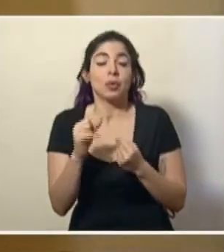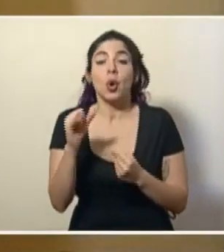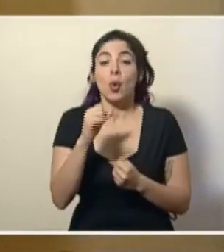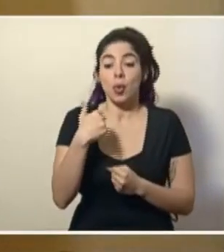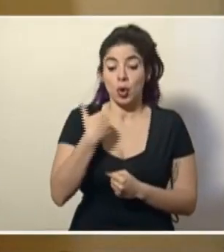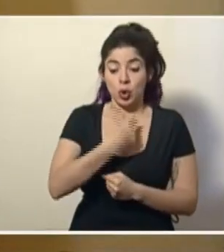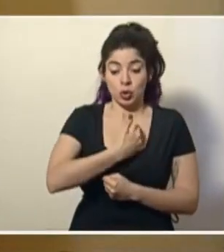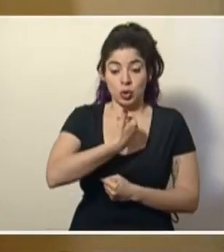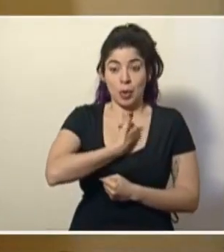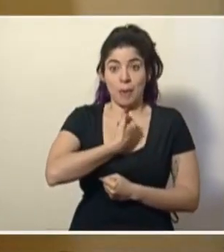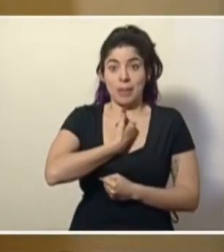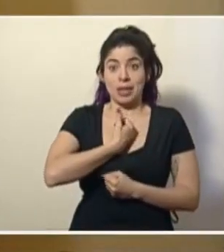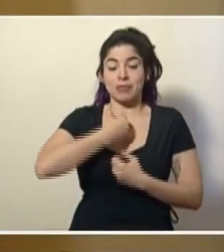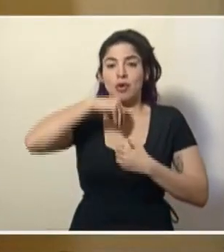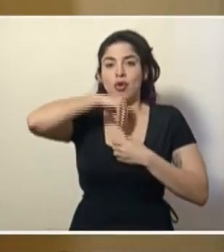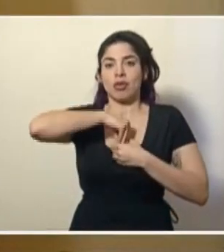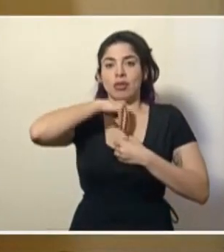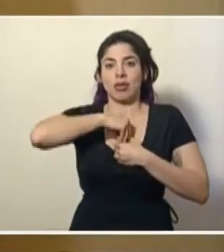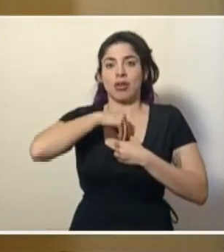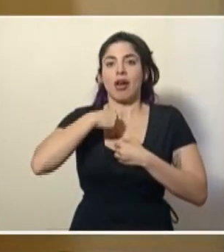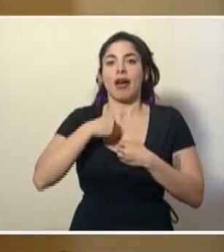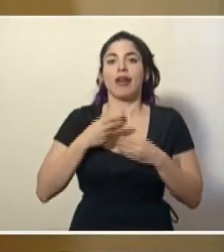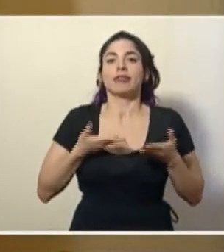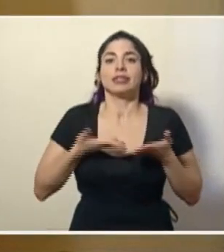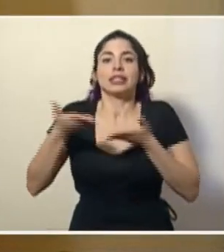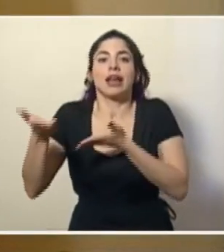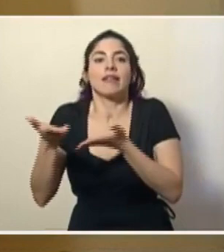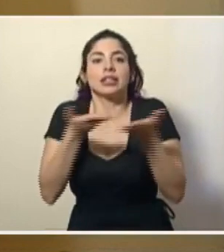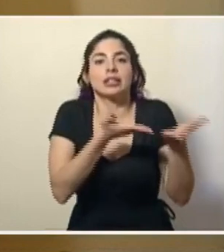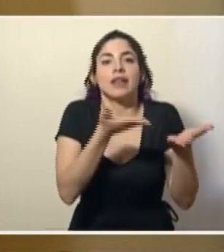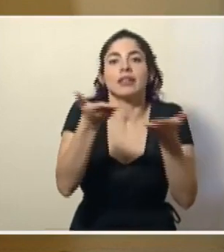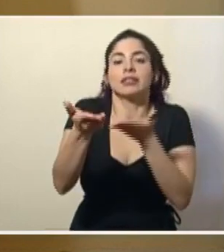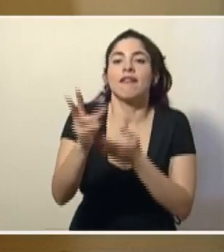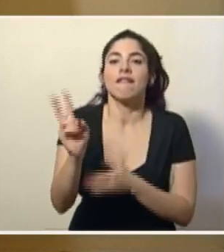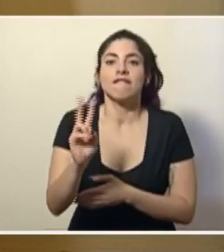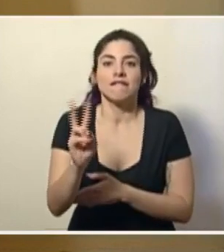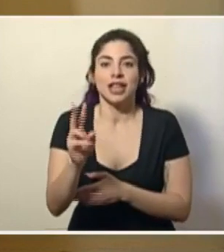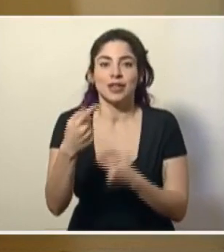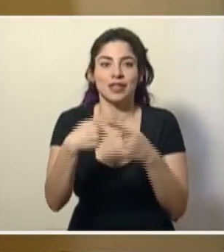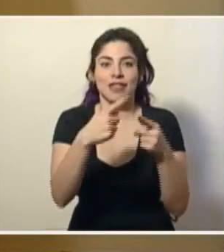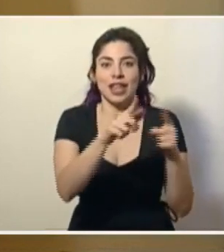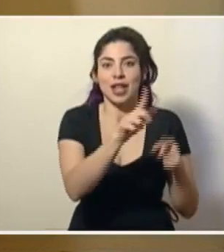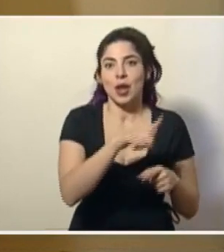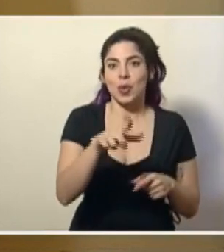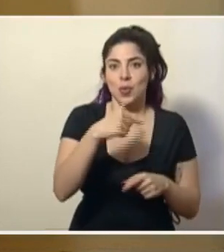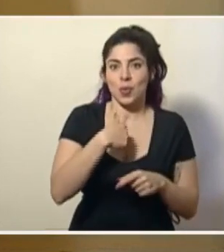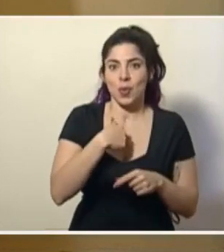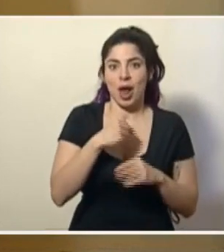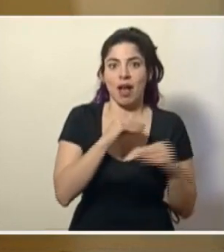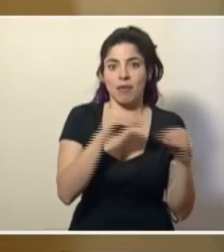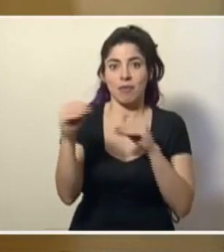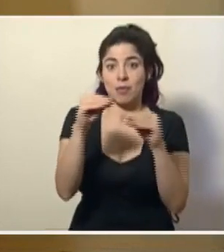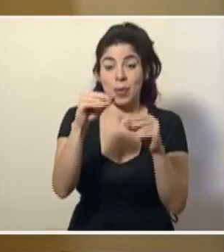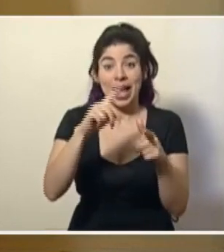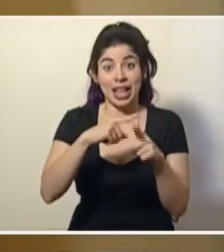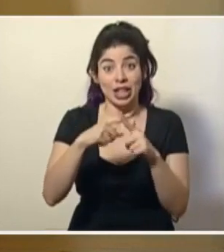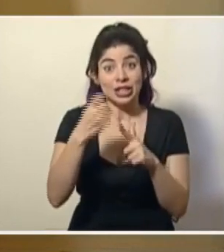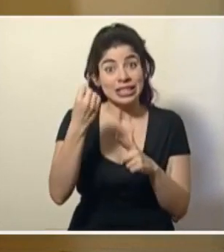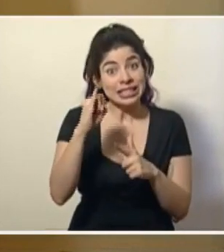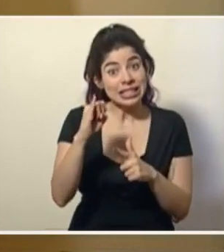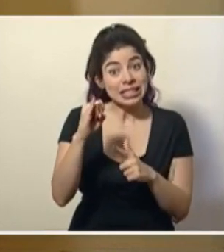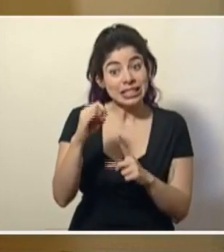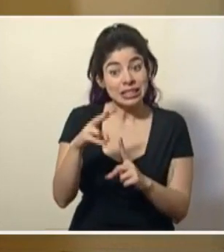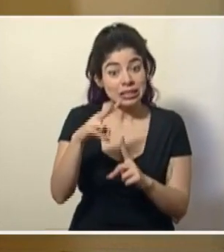como nosotros mismos somos los vectores que estamos movilizando el virus hacia los diferentes sitios. Entonces, tanto las medidas